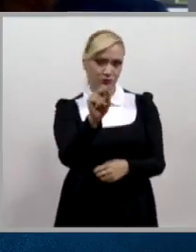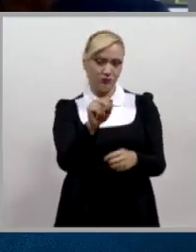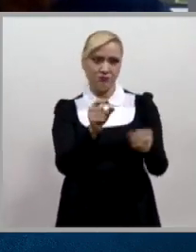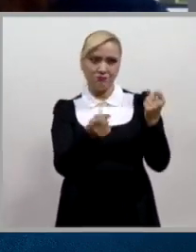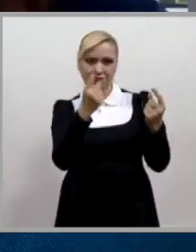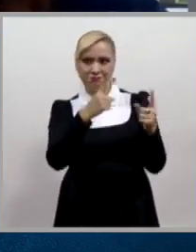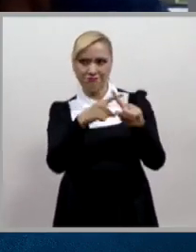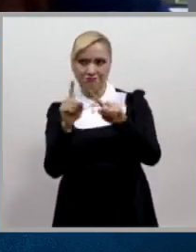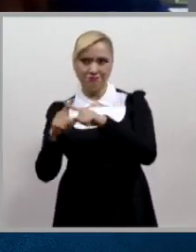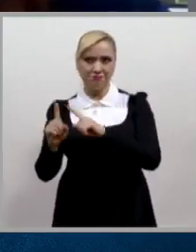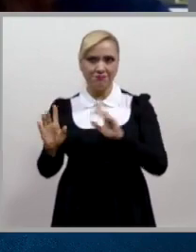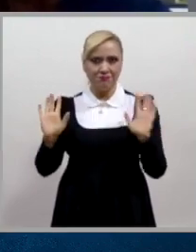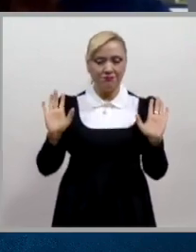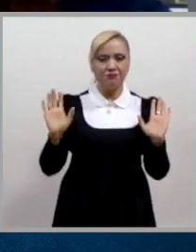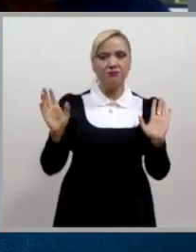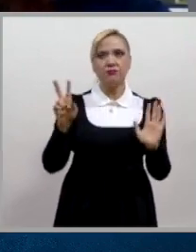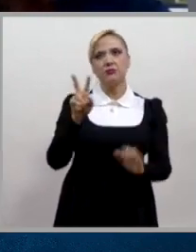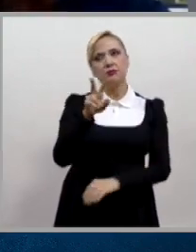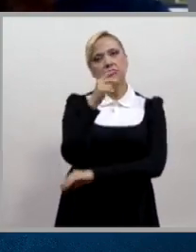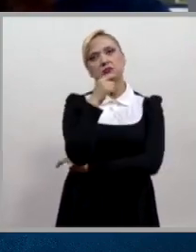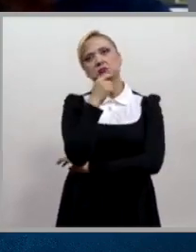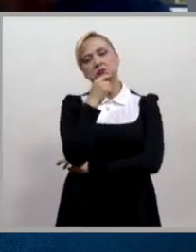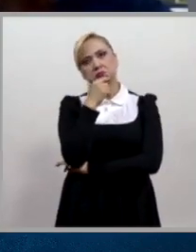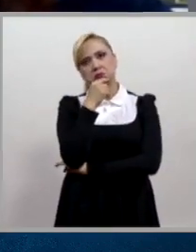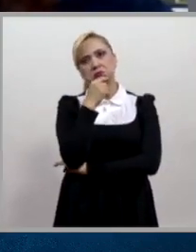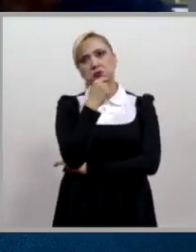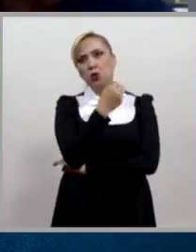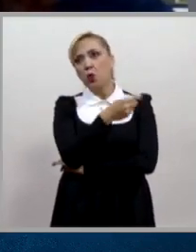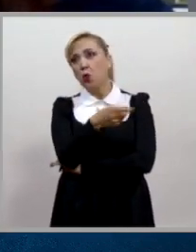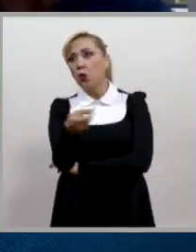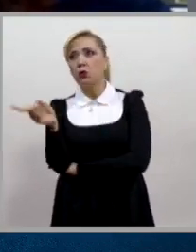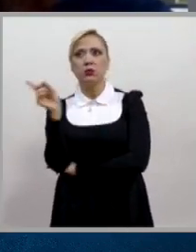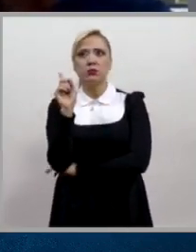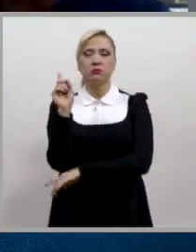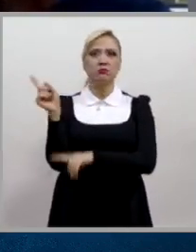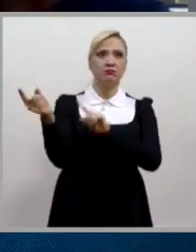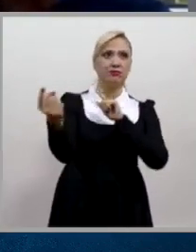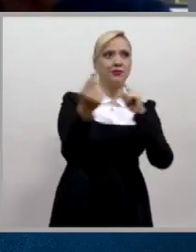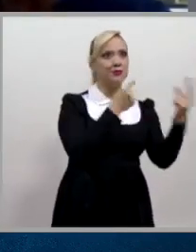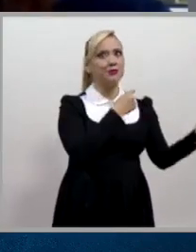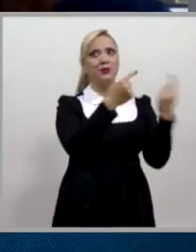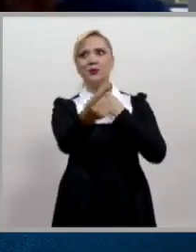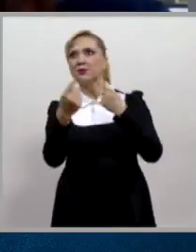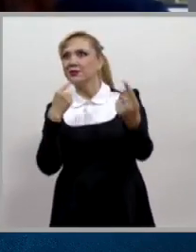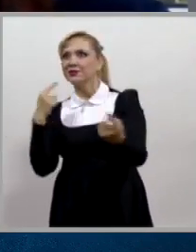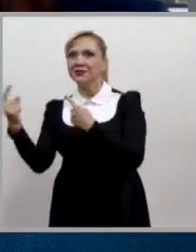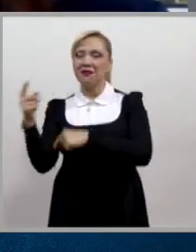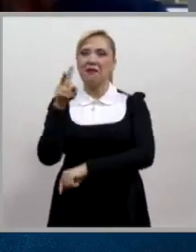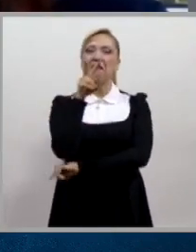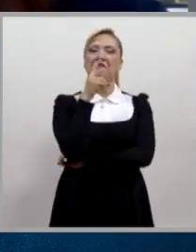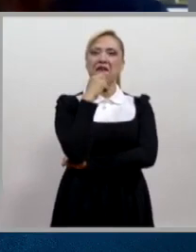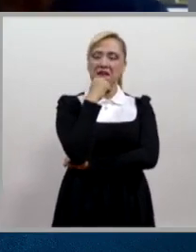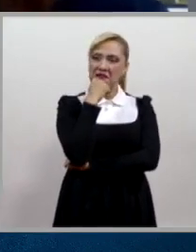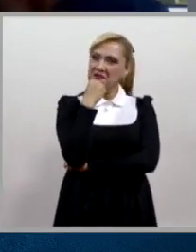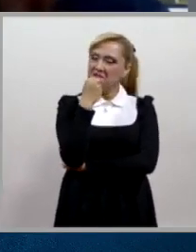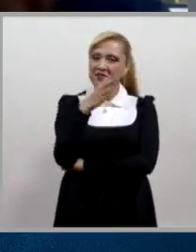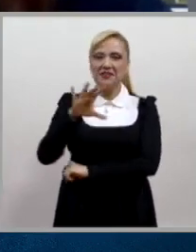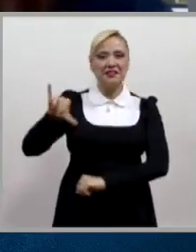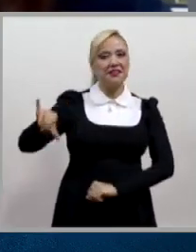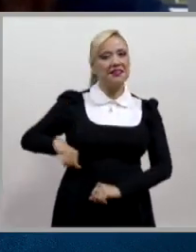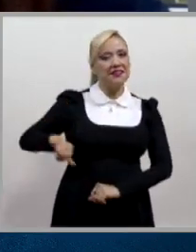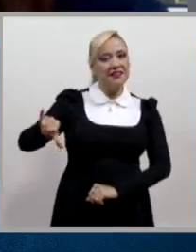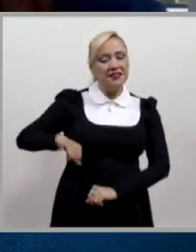que decida en coro, donde veamos una armonía absoluta de las posturas, sino al contrario, que veamos esa deliberación eh,